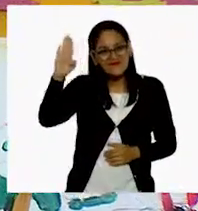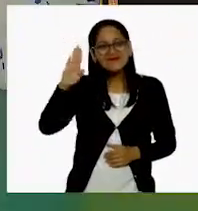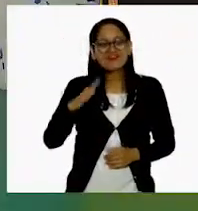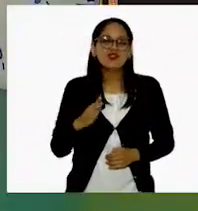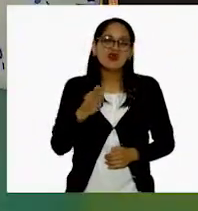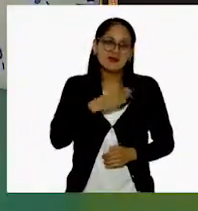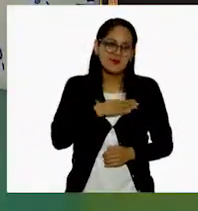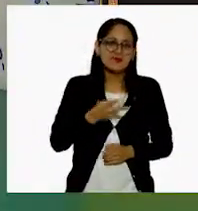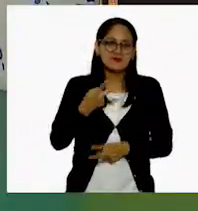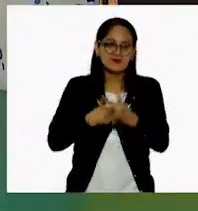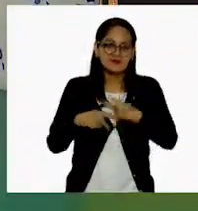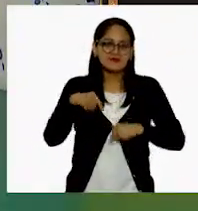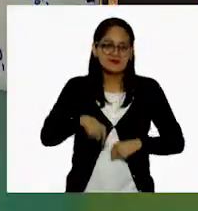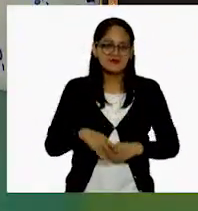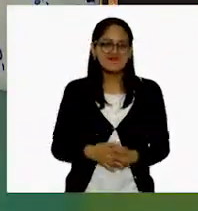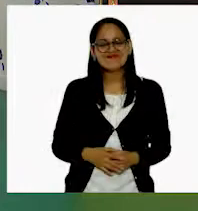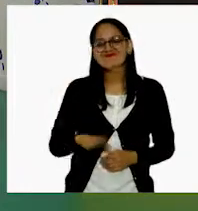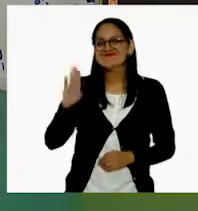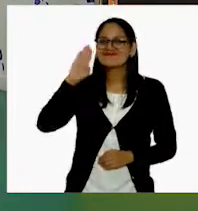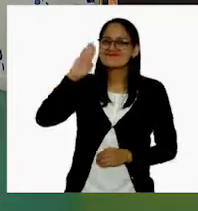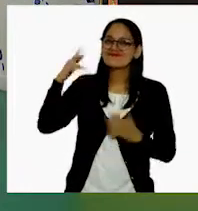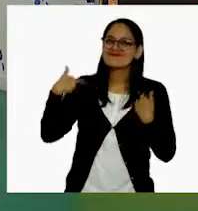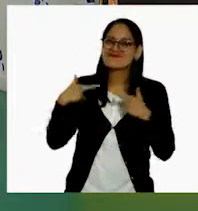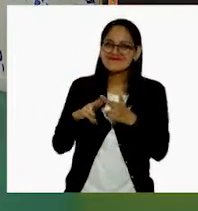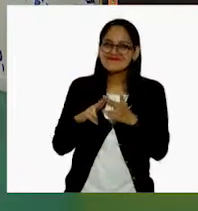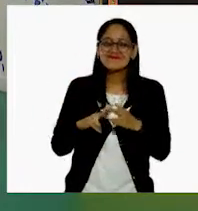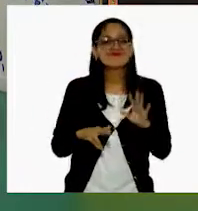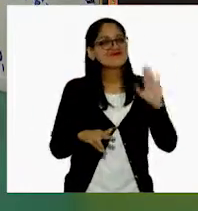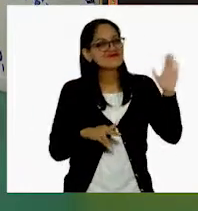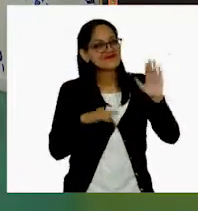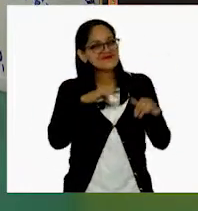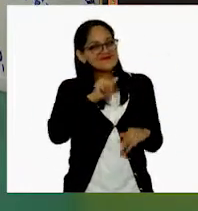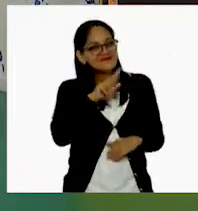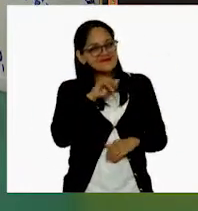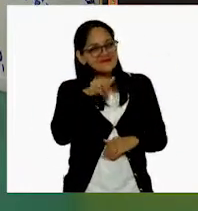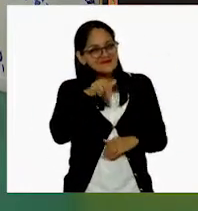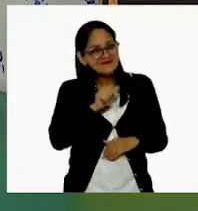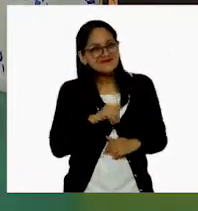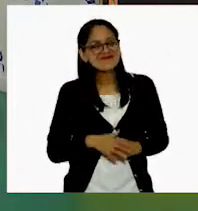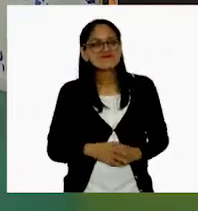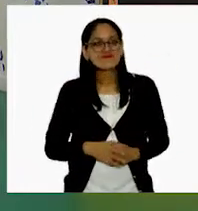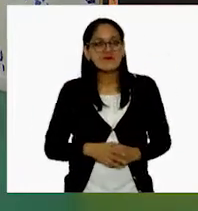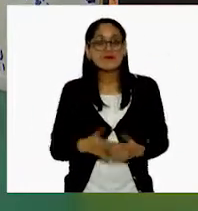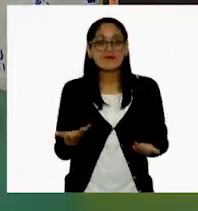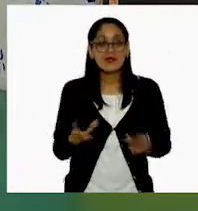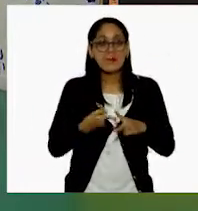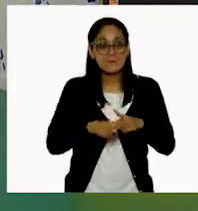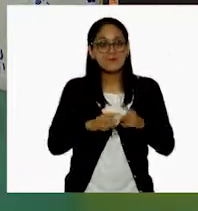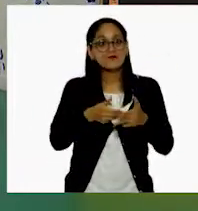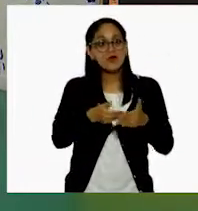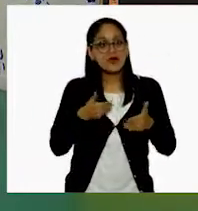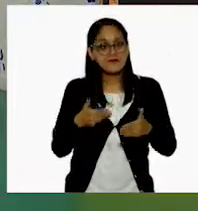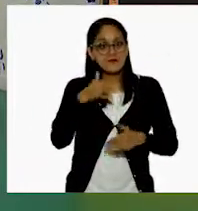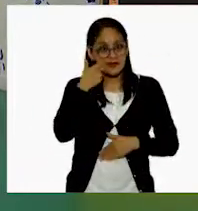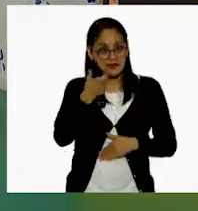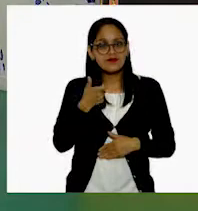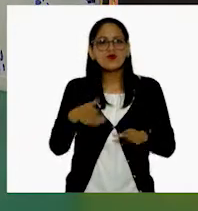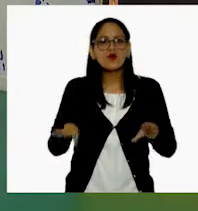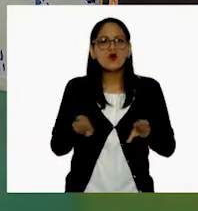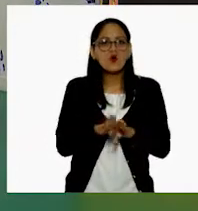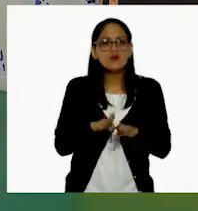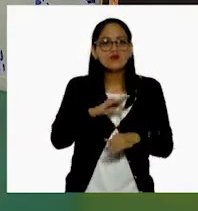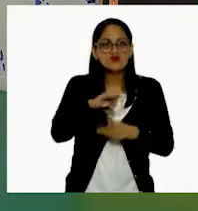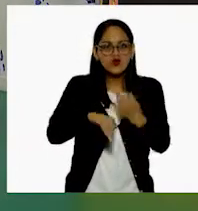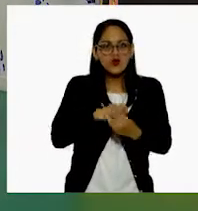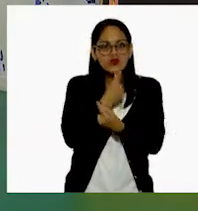que estás aquí! ¡Hola, maestra! ¡Hola, Mariana! ¡Hola, Gloria! Antes de comenzar, queremos presentarte con todas